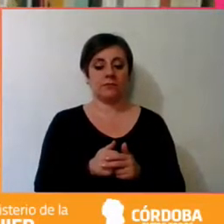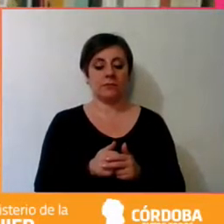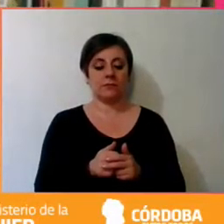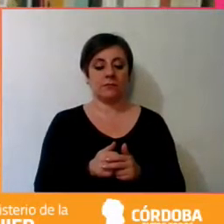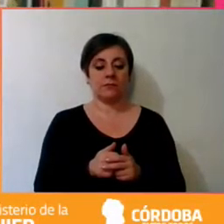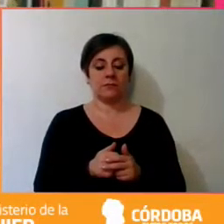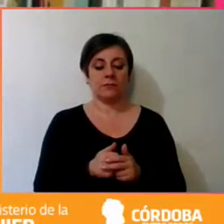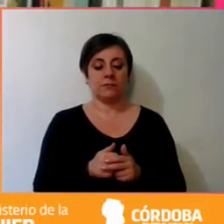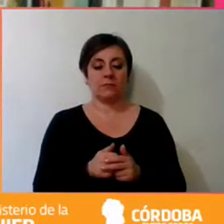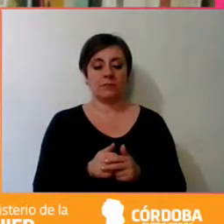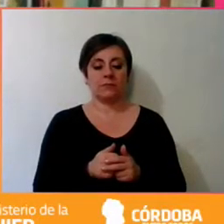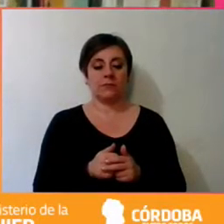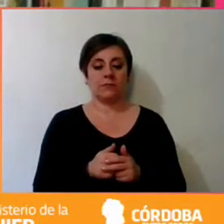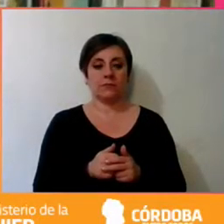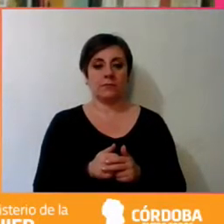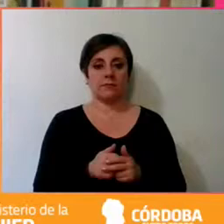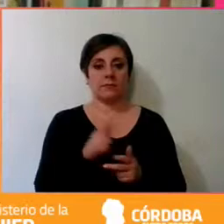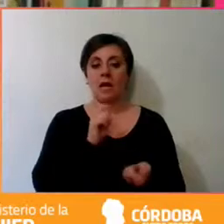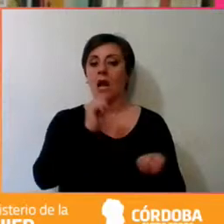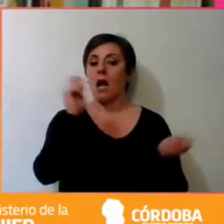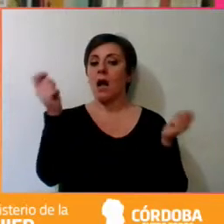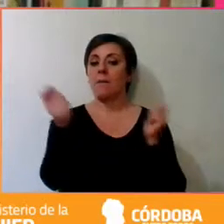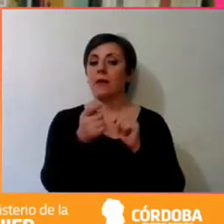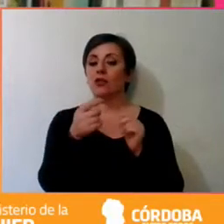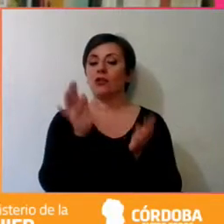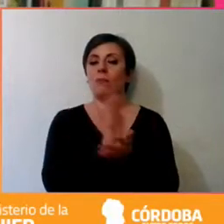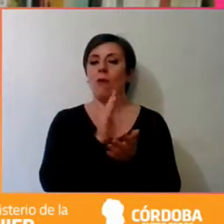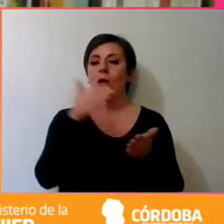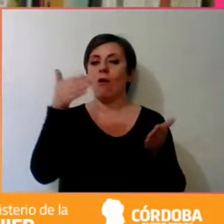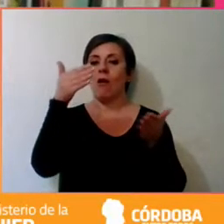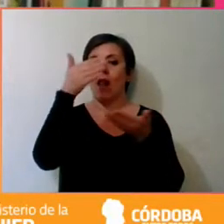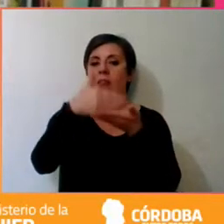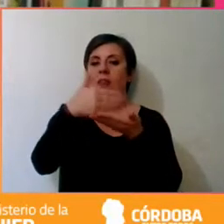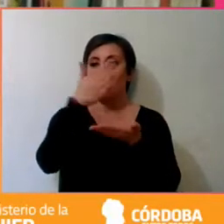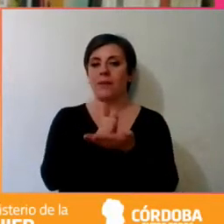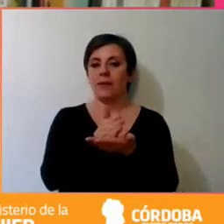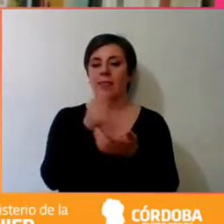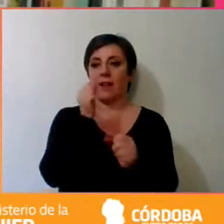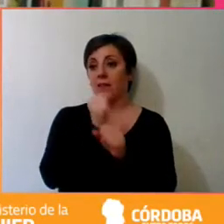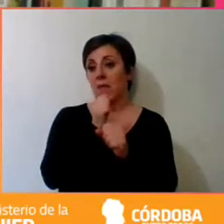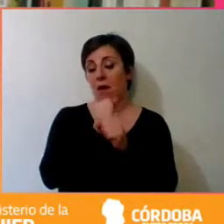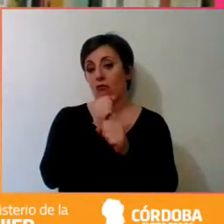Federico, pues está cambiando las fronteras del trabajo.